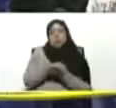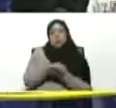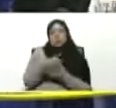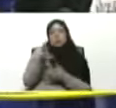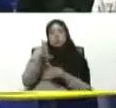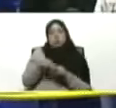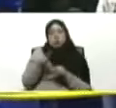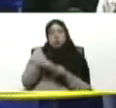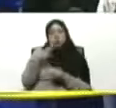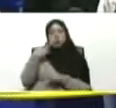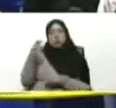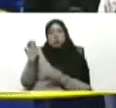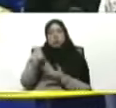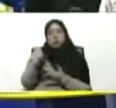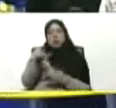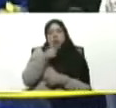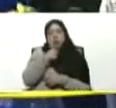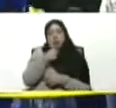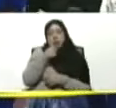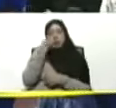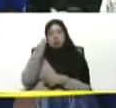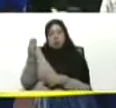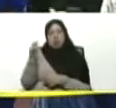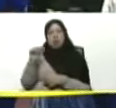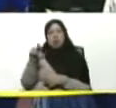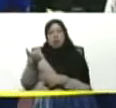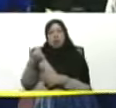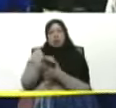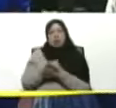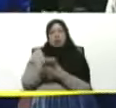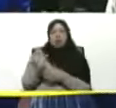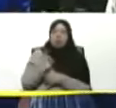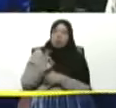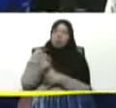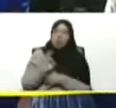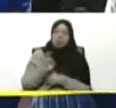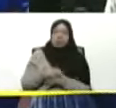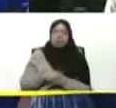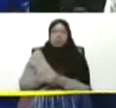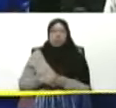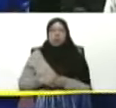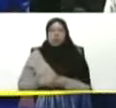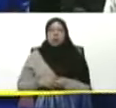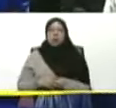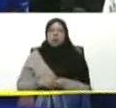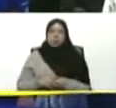negro aquí de guitarra. ¿Quién? Nada más y nada menos que Alí primero aquí.